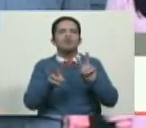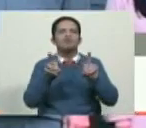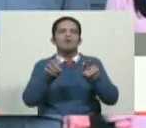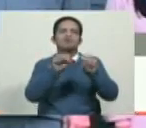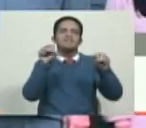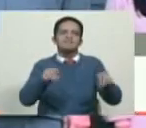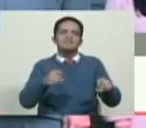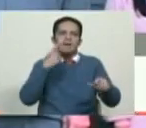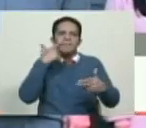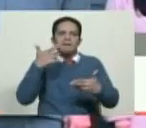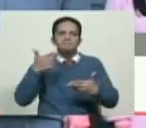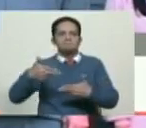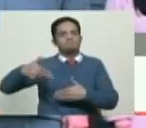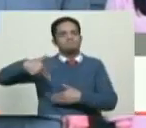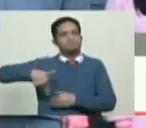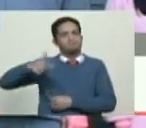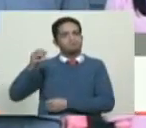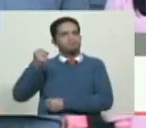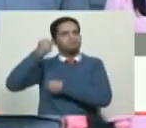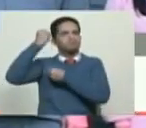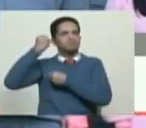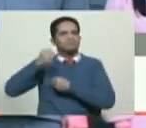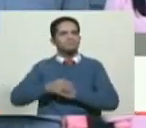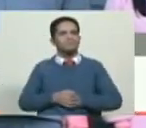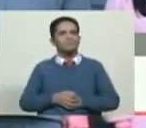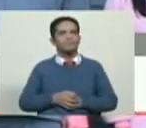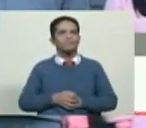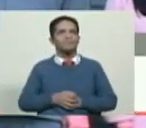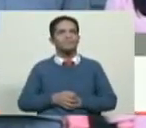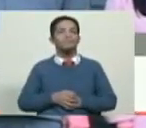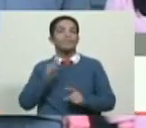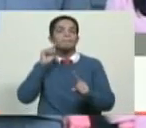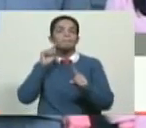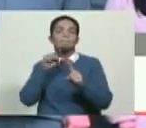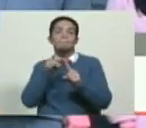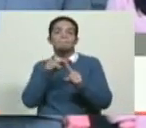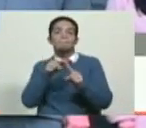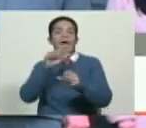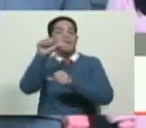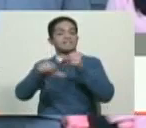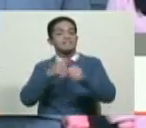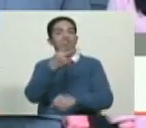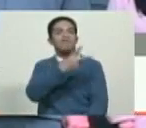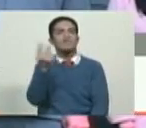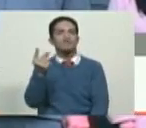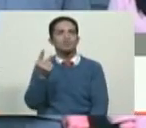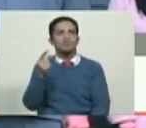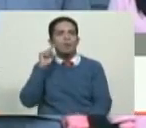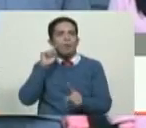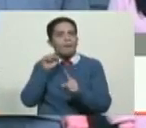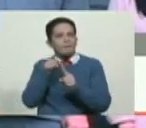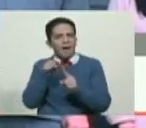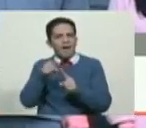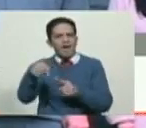armas. Una Fuerza Armada para el siglo XXI, para andar el siglo